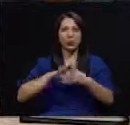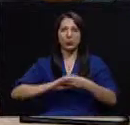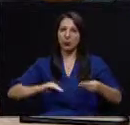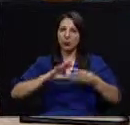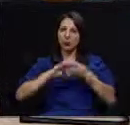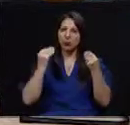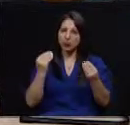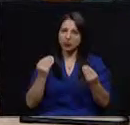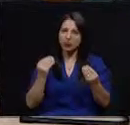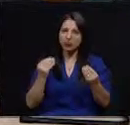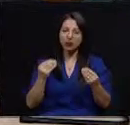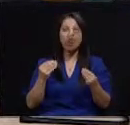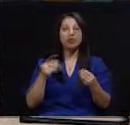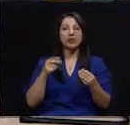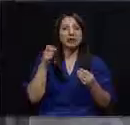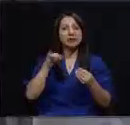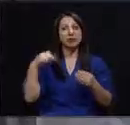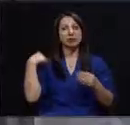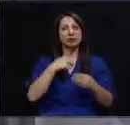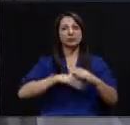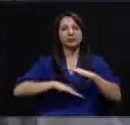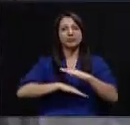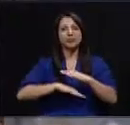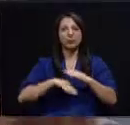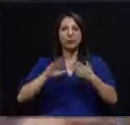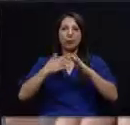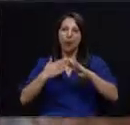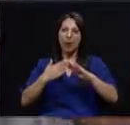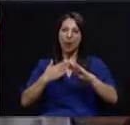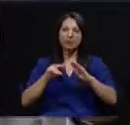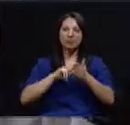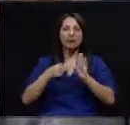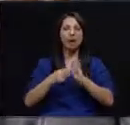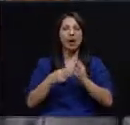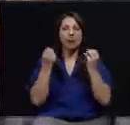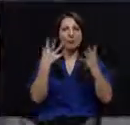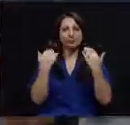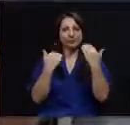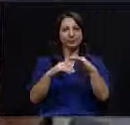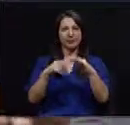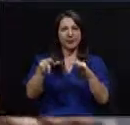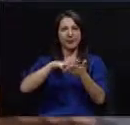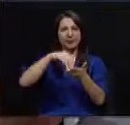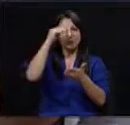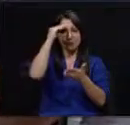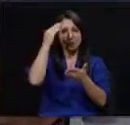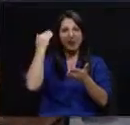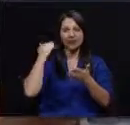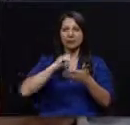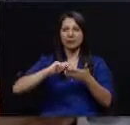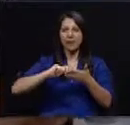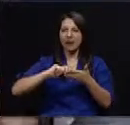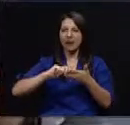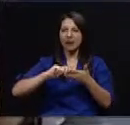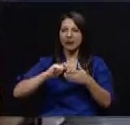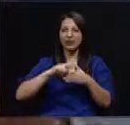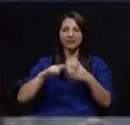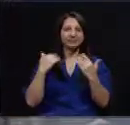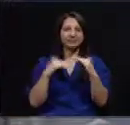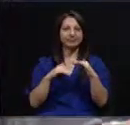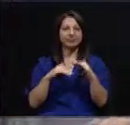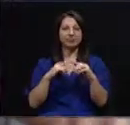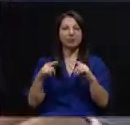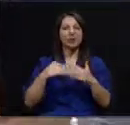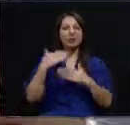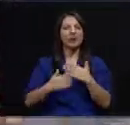contar, ¿verdad? Y más si nos basamos en lo que conoce el pueblo, ¿verdad? Que muchos se limitan a lo que aprendieron en la escuela y hasta